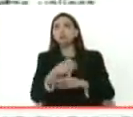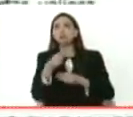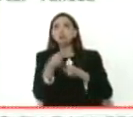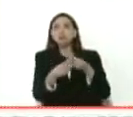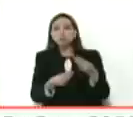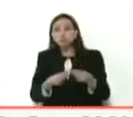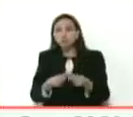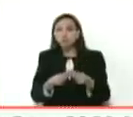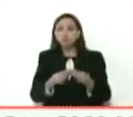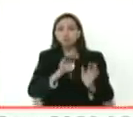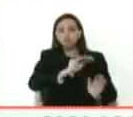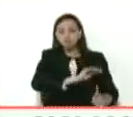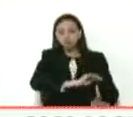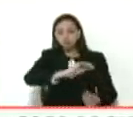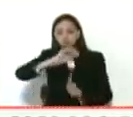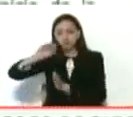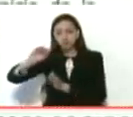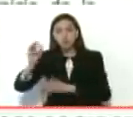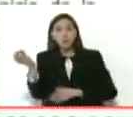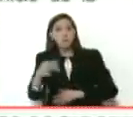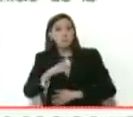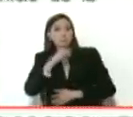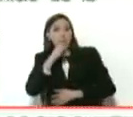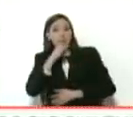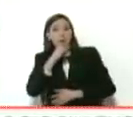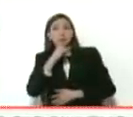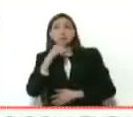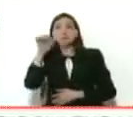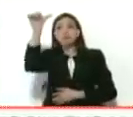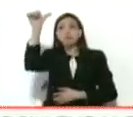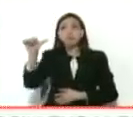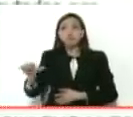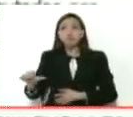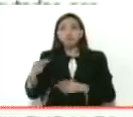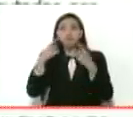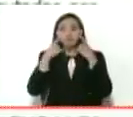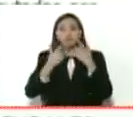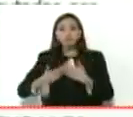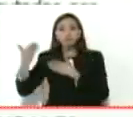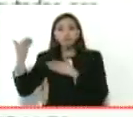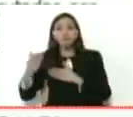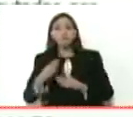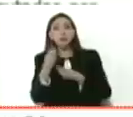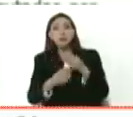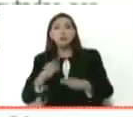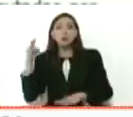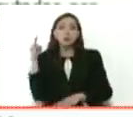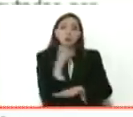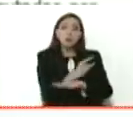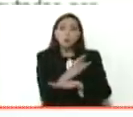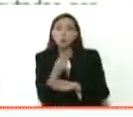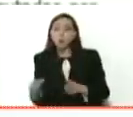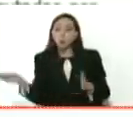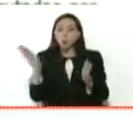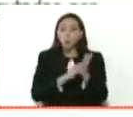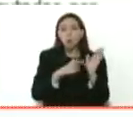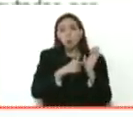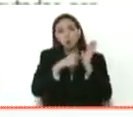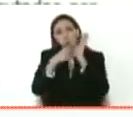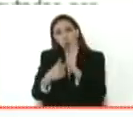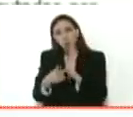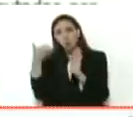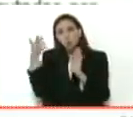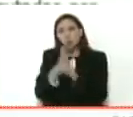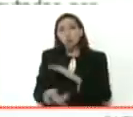continuamos detallando este comunicado y dice lo siguiente esta miserable traición les confirió la calificación por parte